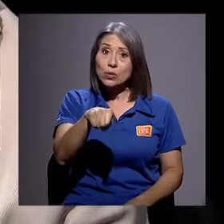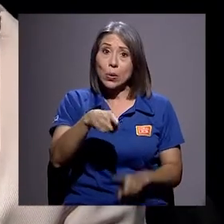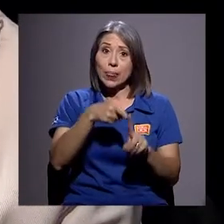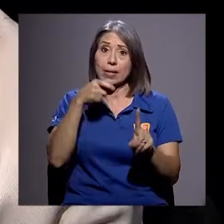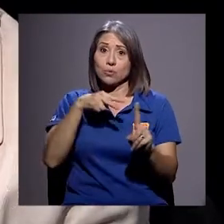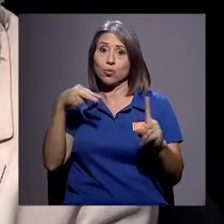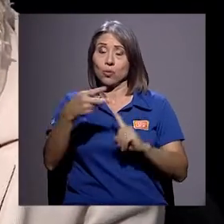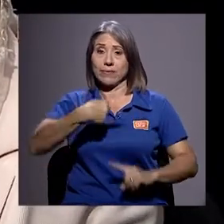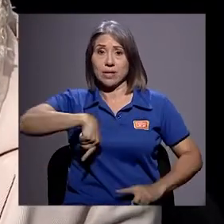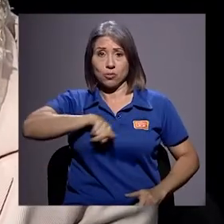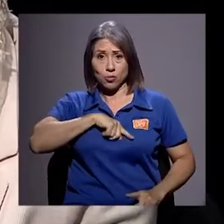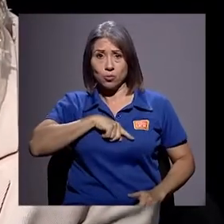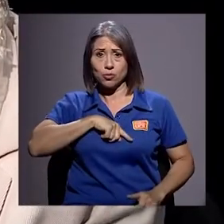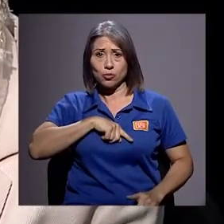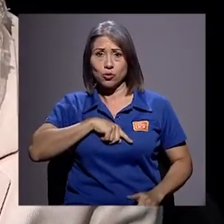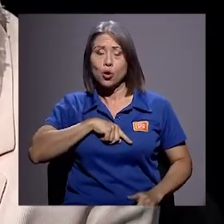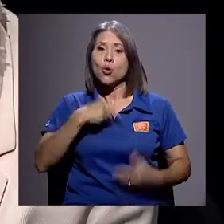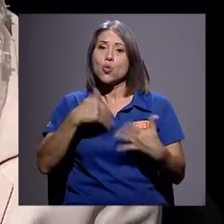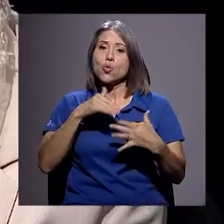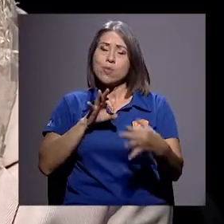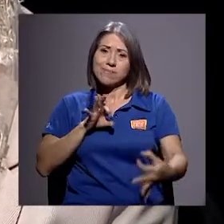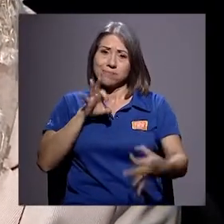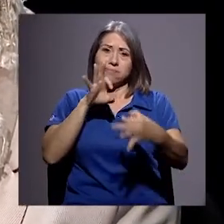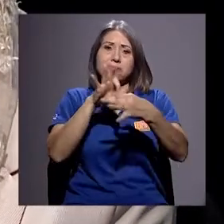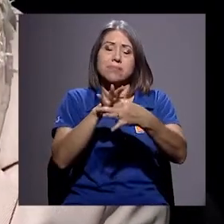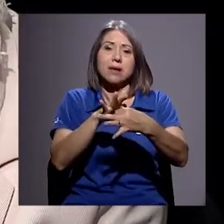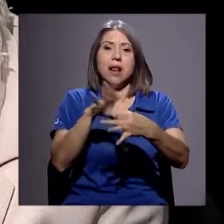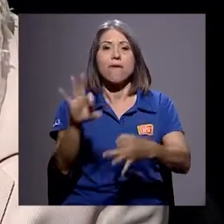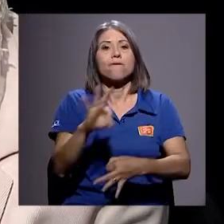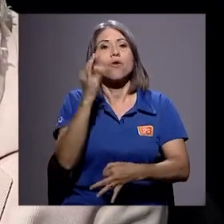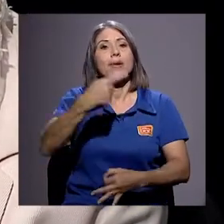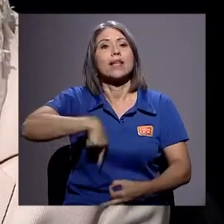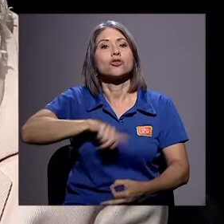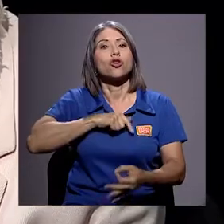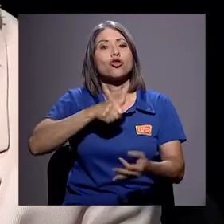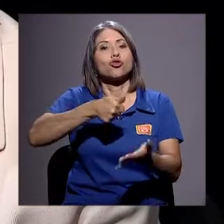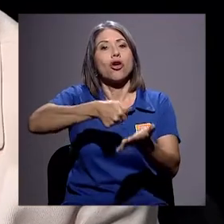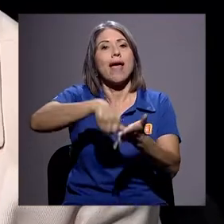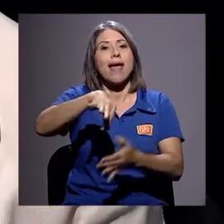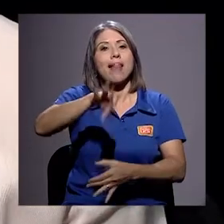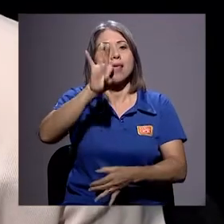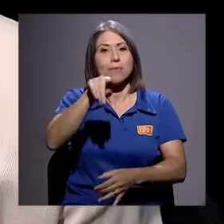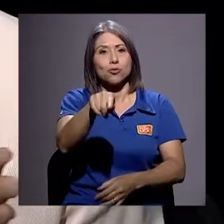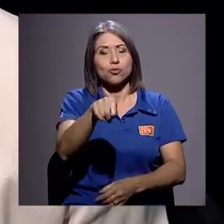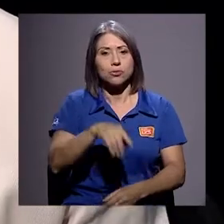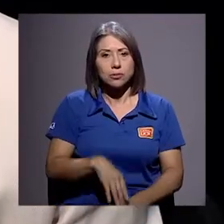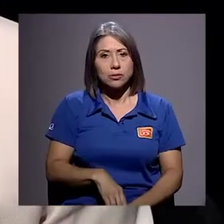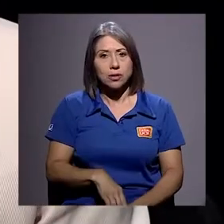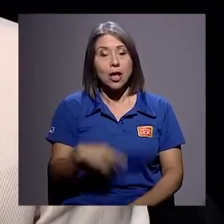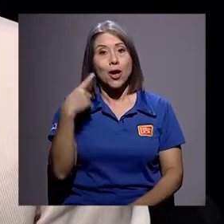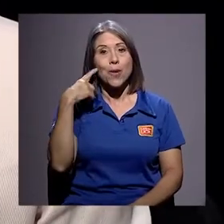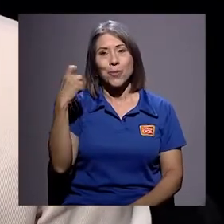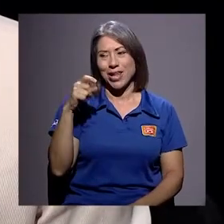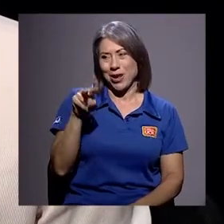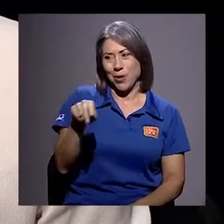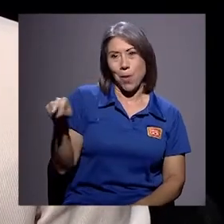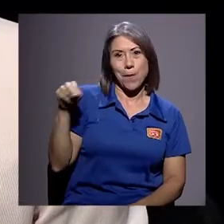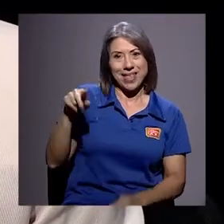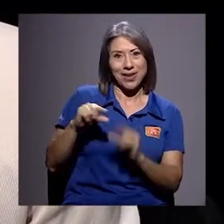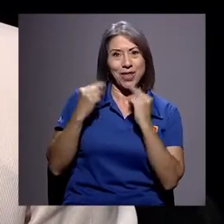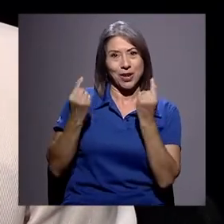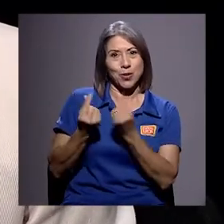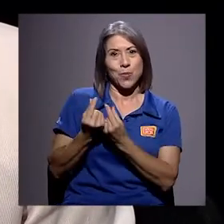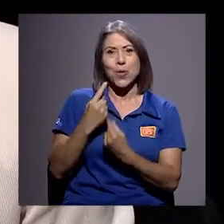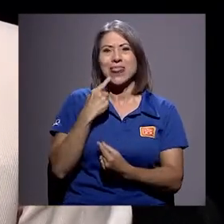nuestro punto de vista tiene mucho que ver con la forma como los elegimos porque precisamente es como uno de mis compañeros del grupo lo